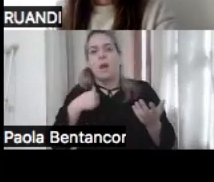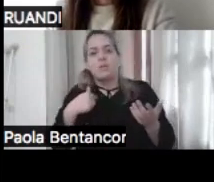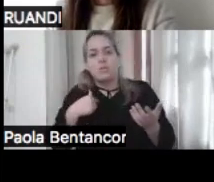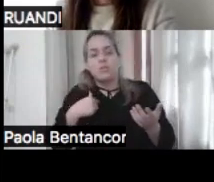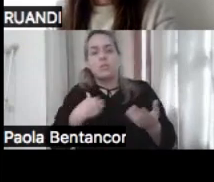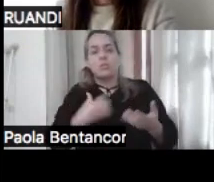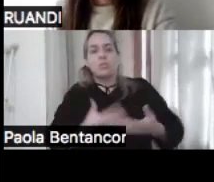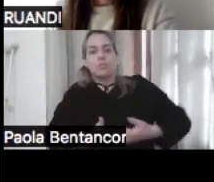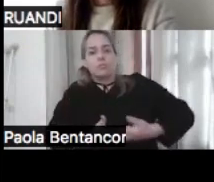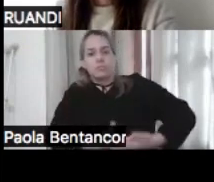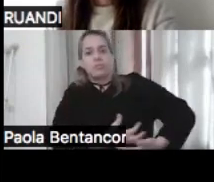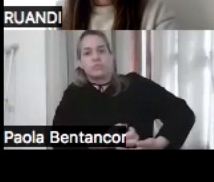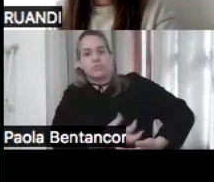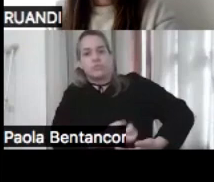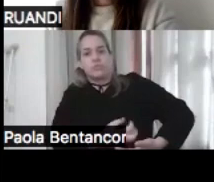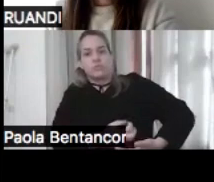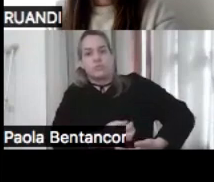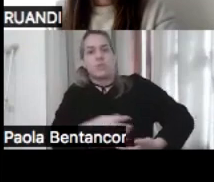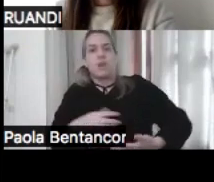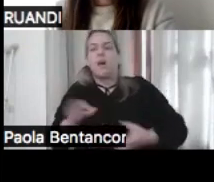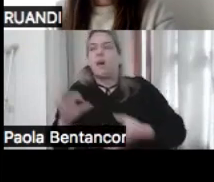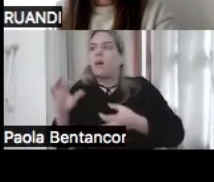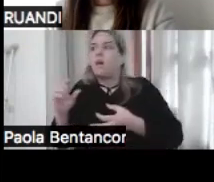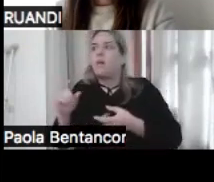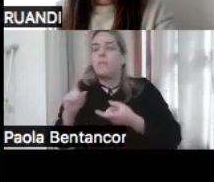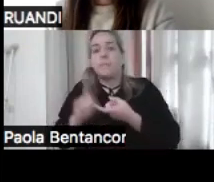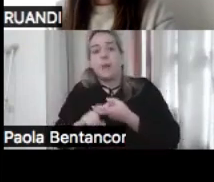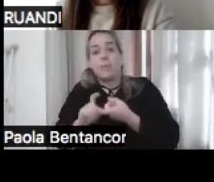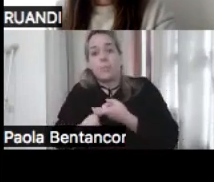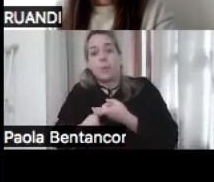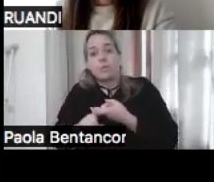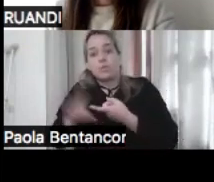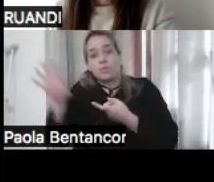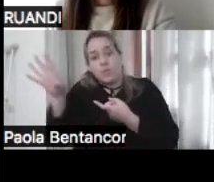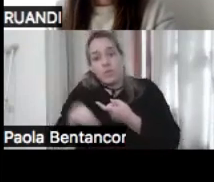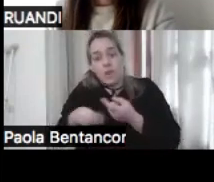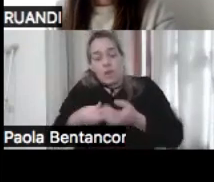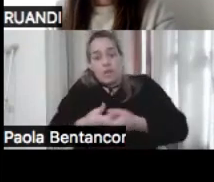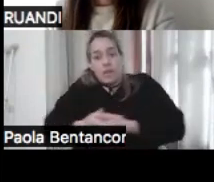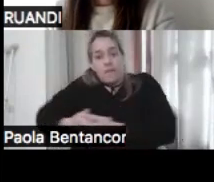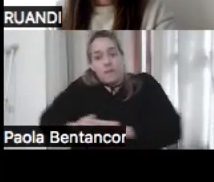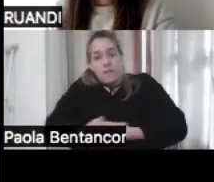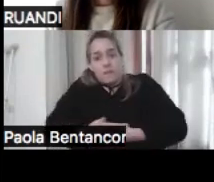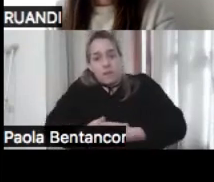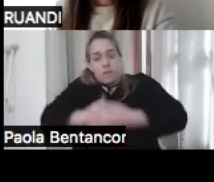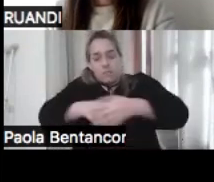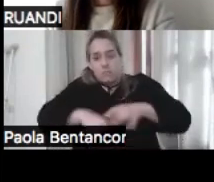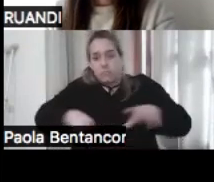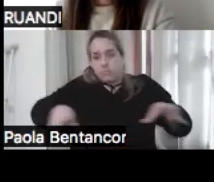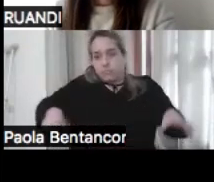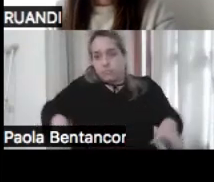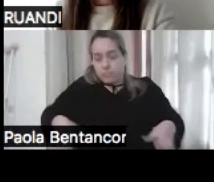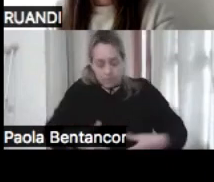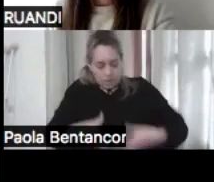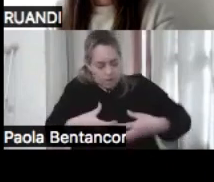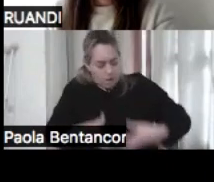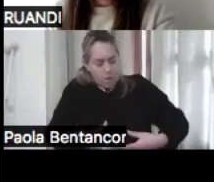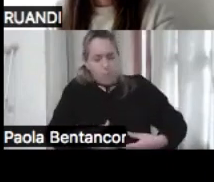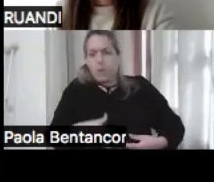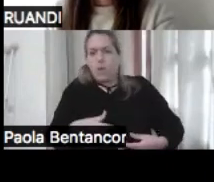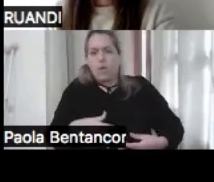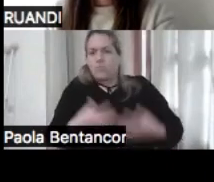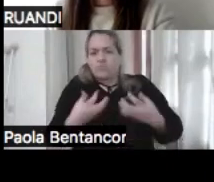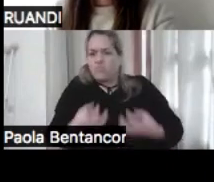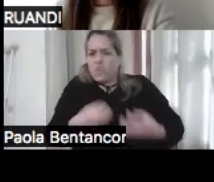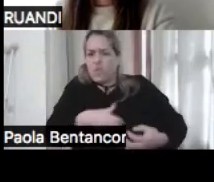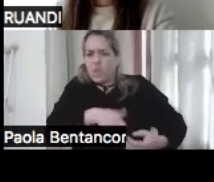pone a la nena en el almohadón y voy bien con eso. Mi problema es que yo no quiero que él me levante la remera. Yo quiero que